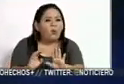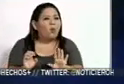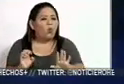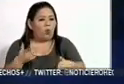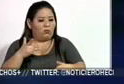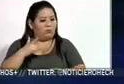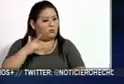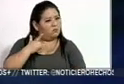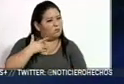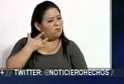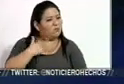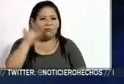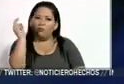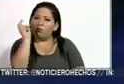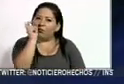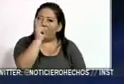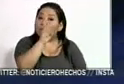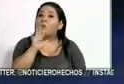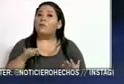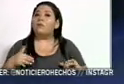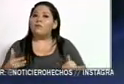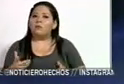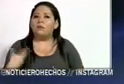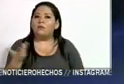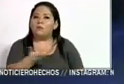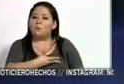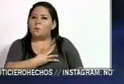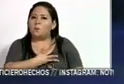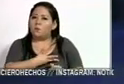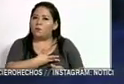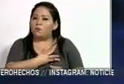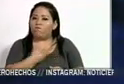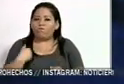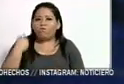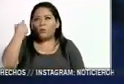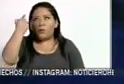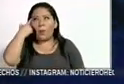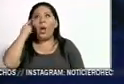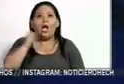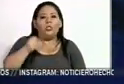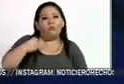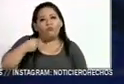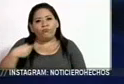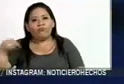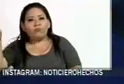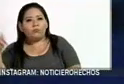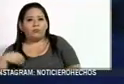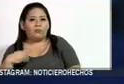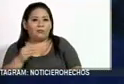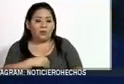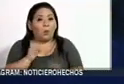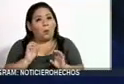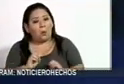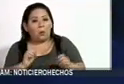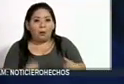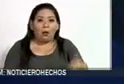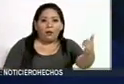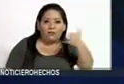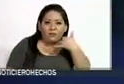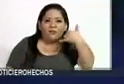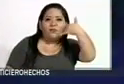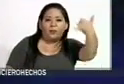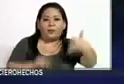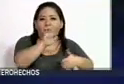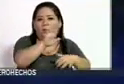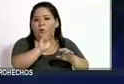señal de alarma para que nosotros busquemos ayuda a través de los espacios que han habilitado las autoridades?